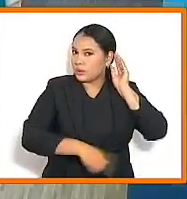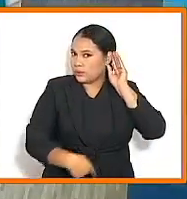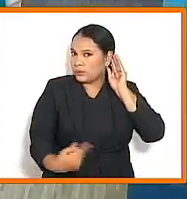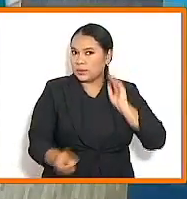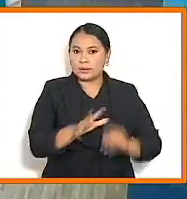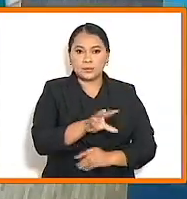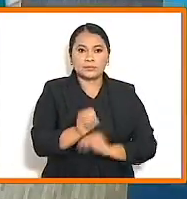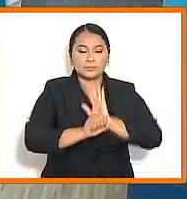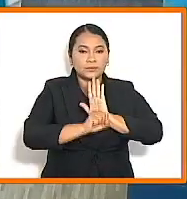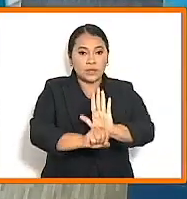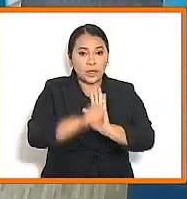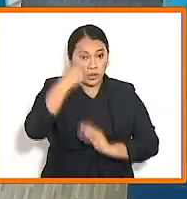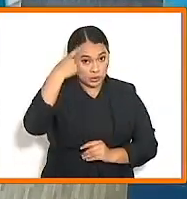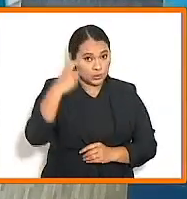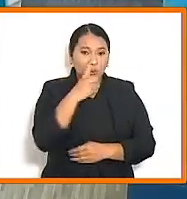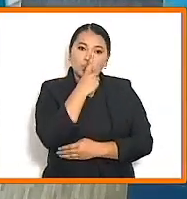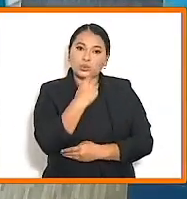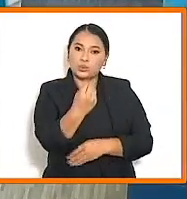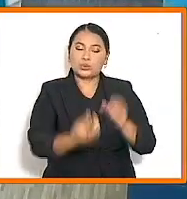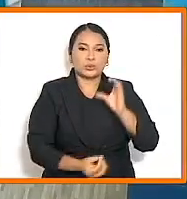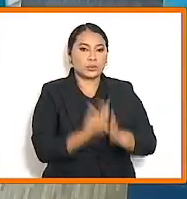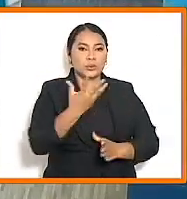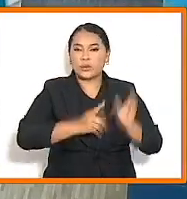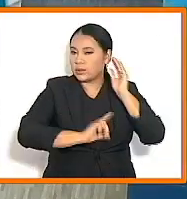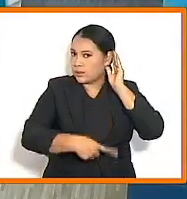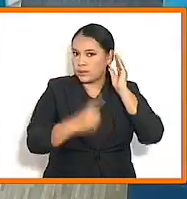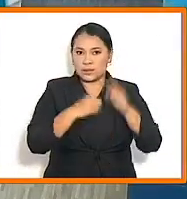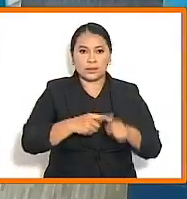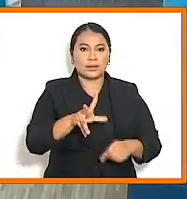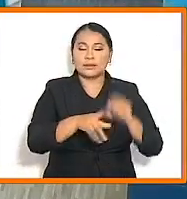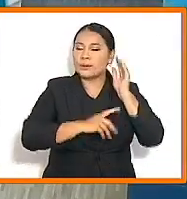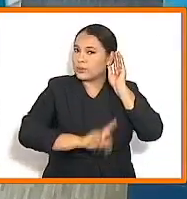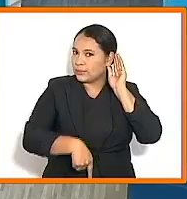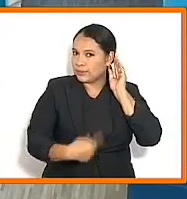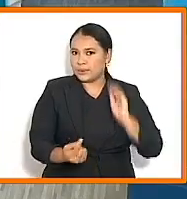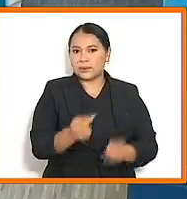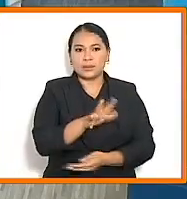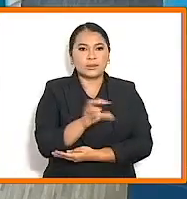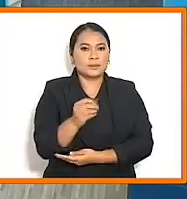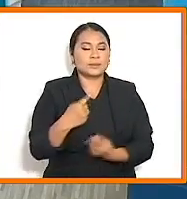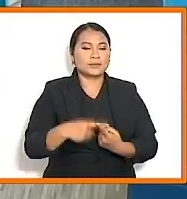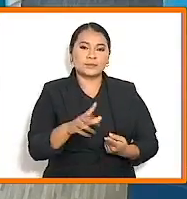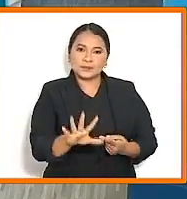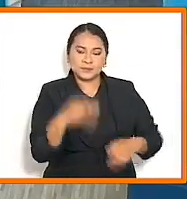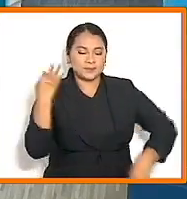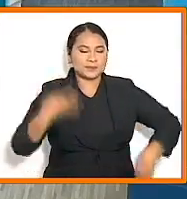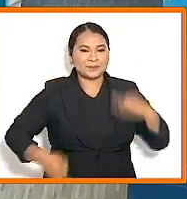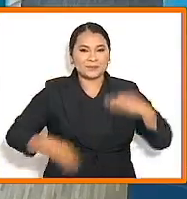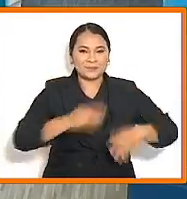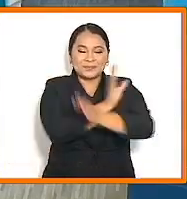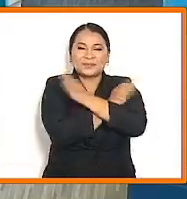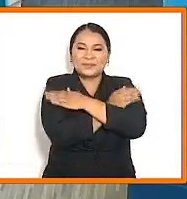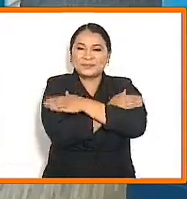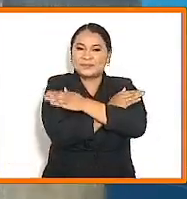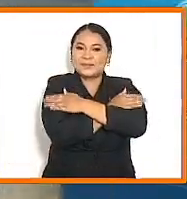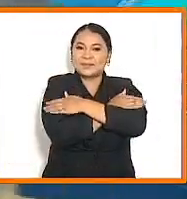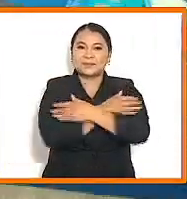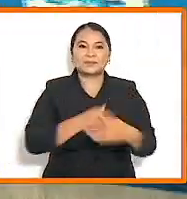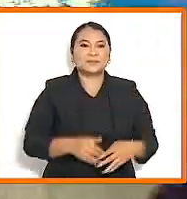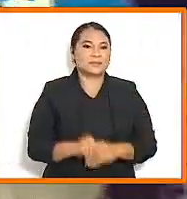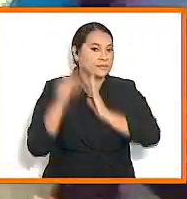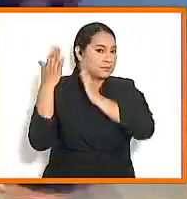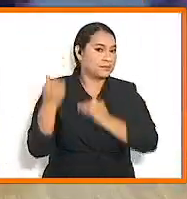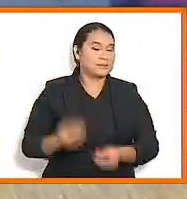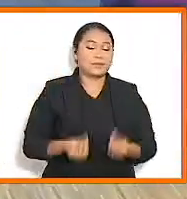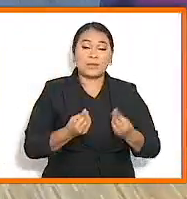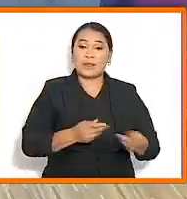de sueños Luna Nueva. Para MultiX 3X y para más 1, 50 más 5. Muchísimas felicidades. Espero que